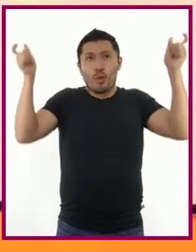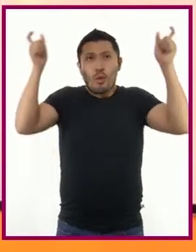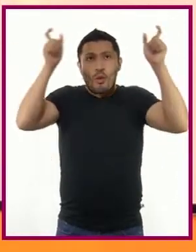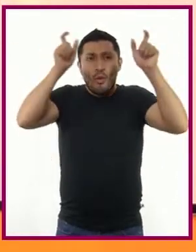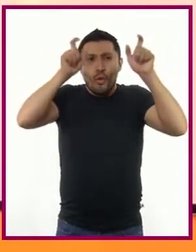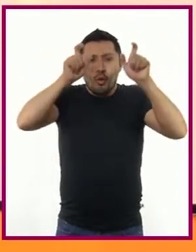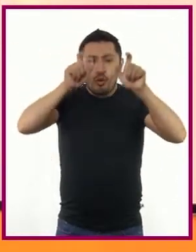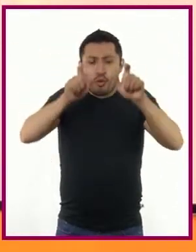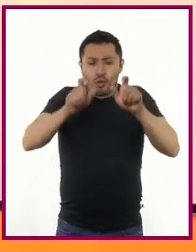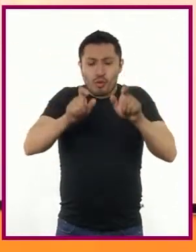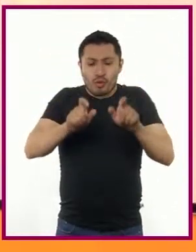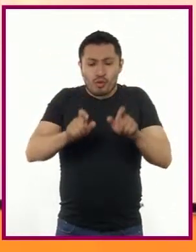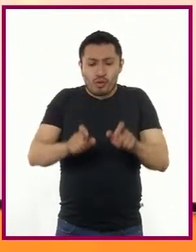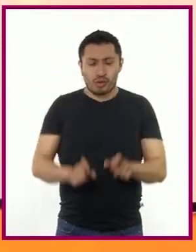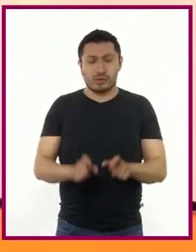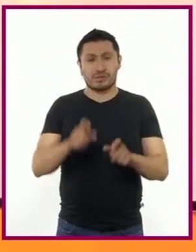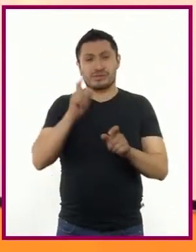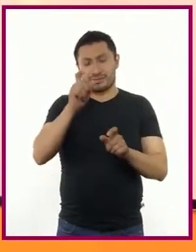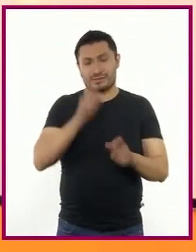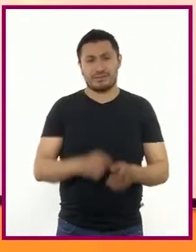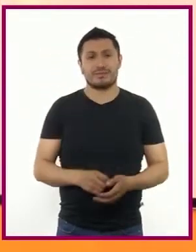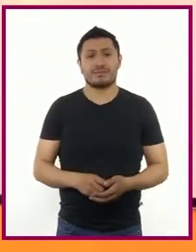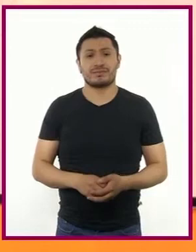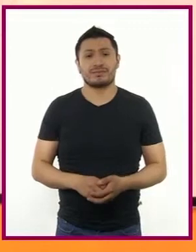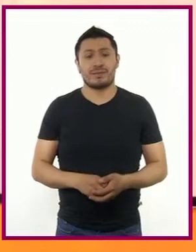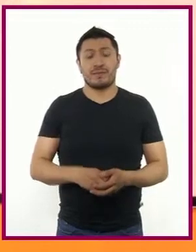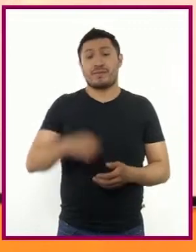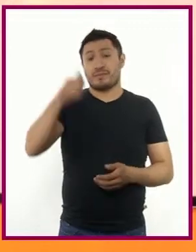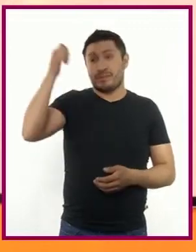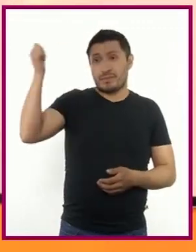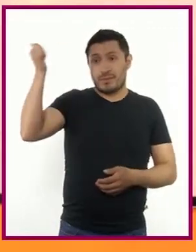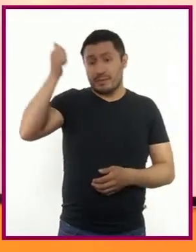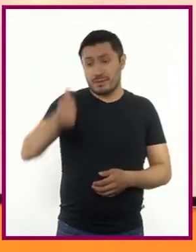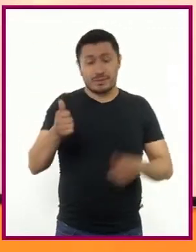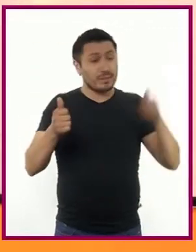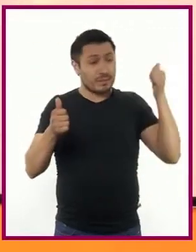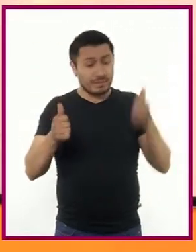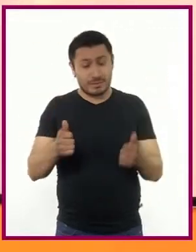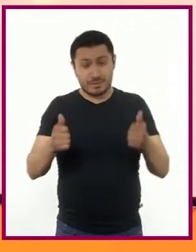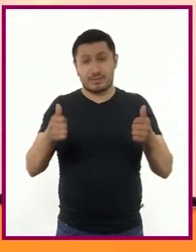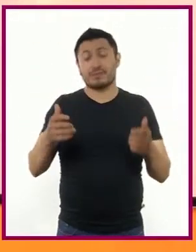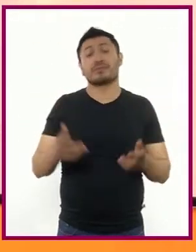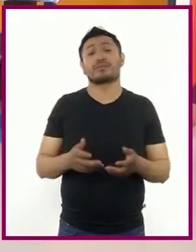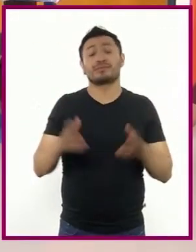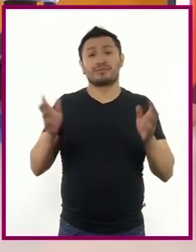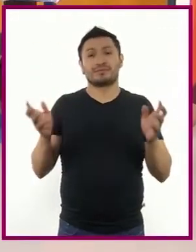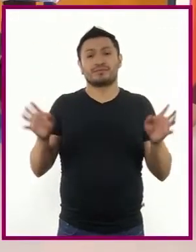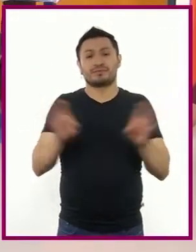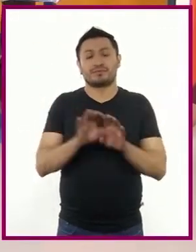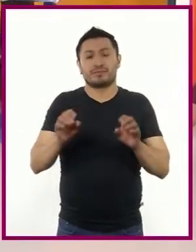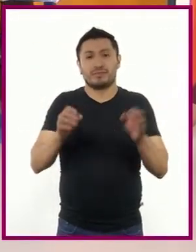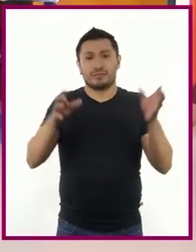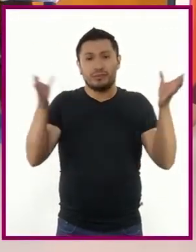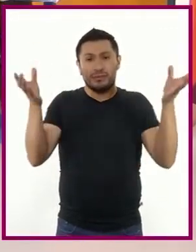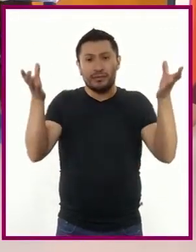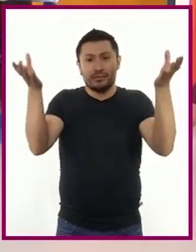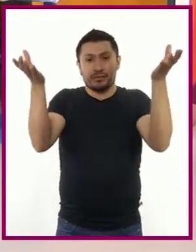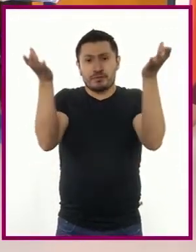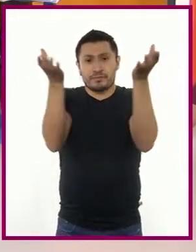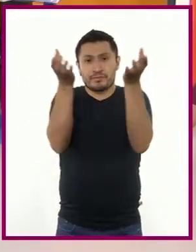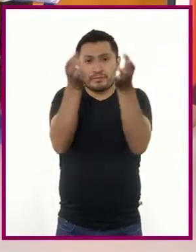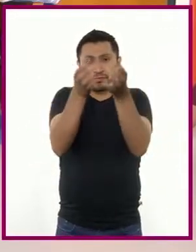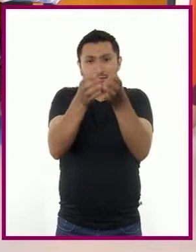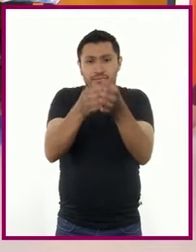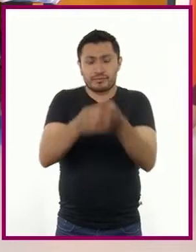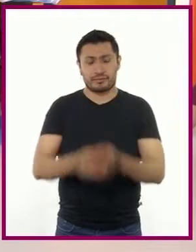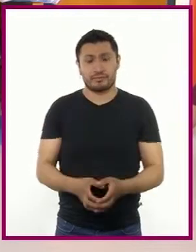el ovario hasta la parte superior del útero. Cada extremo de la trompa de falopio se abre como un embudo, en forma de